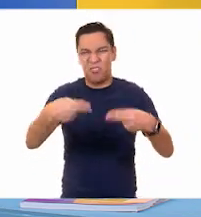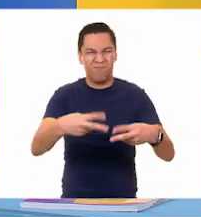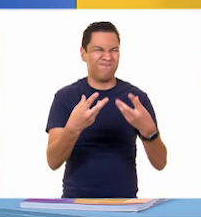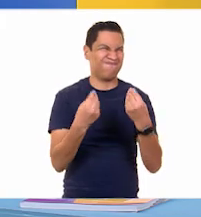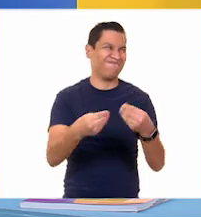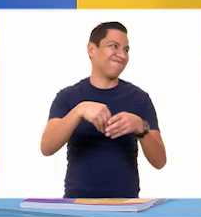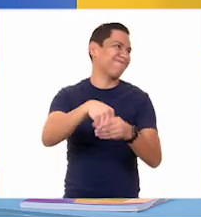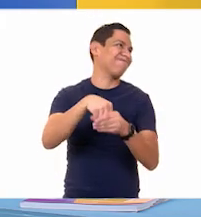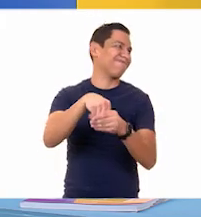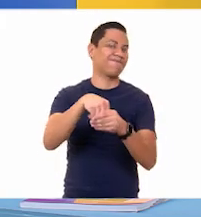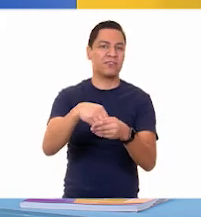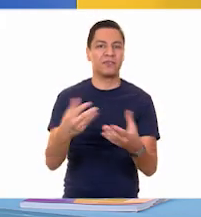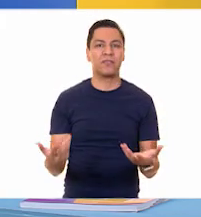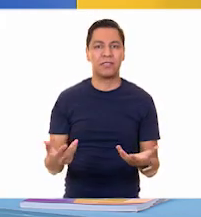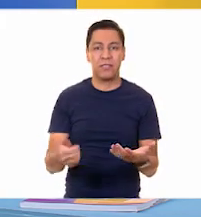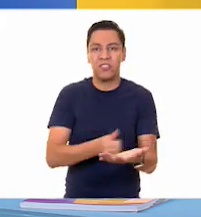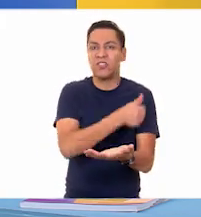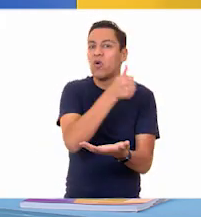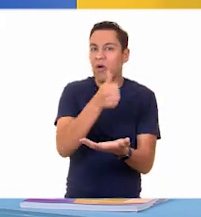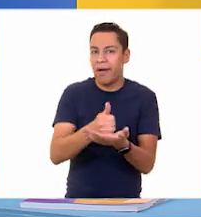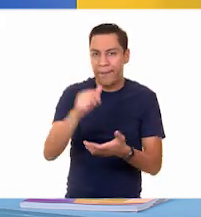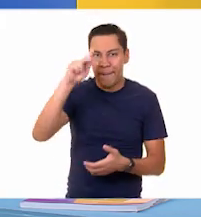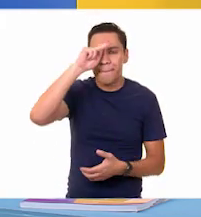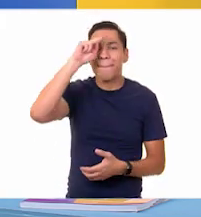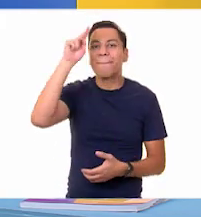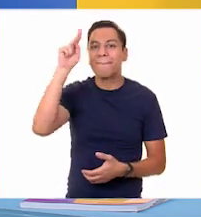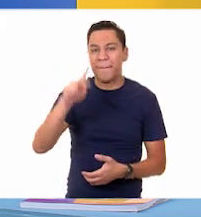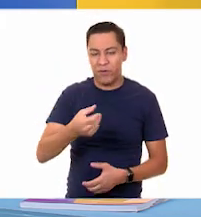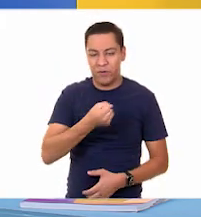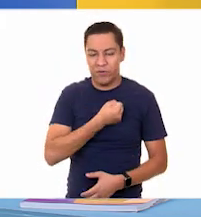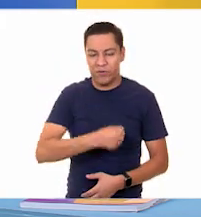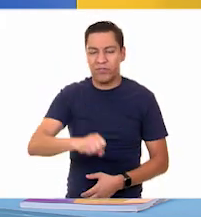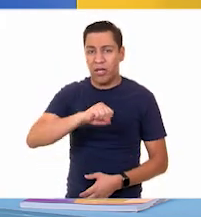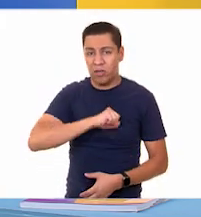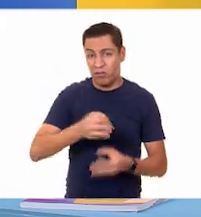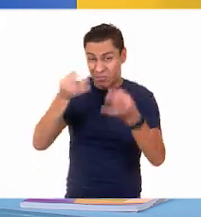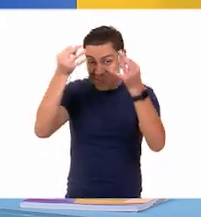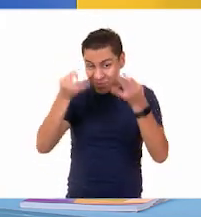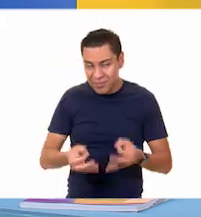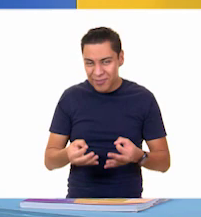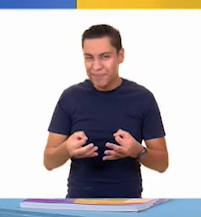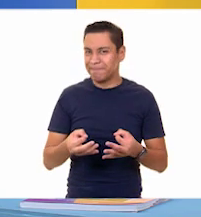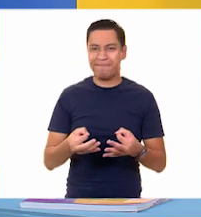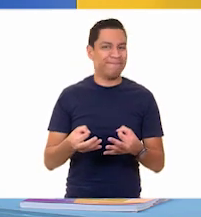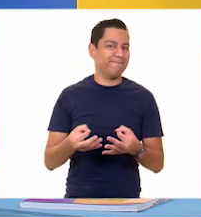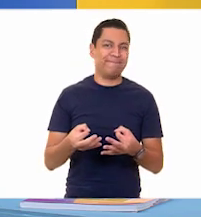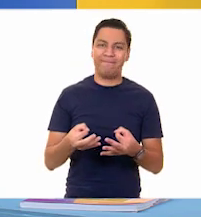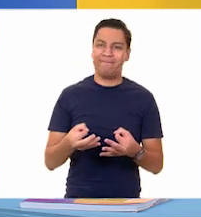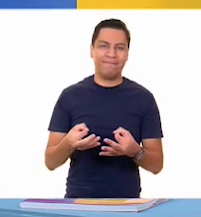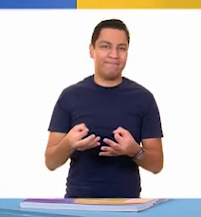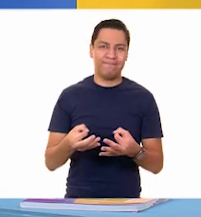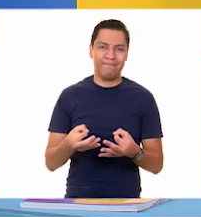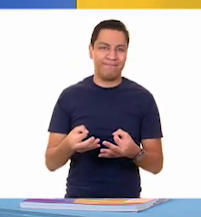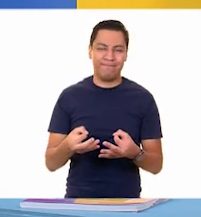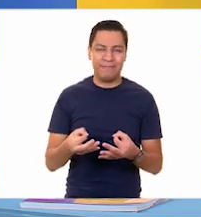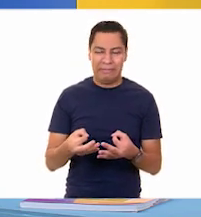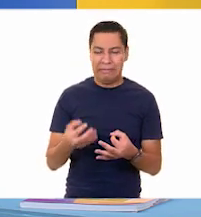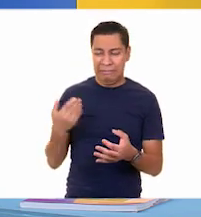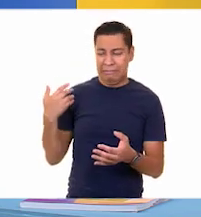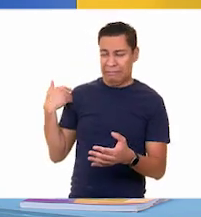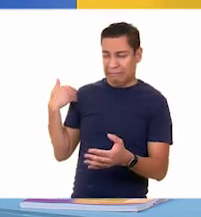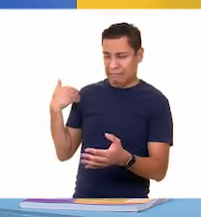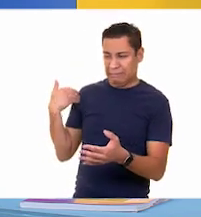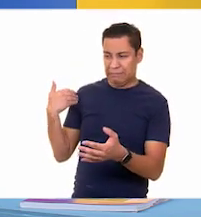en las ciudades en donde los efectos ambientales negativos de esta concentración se hacen evidentes, sobre todo en las últimas